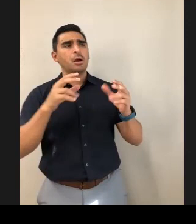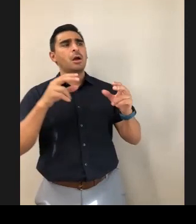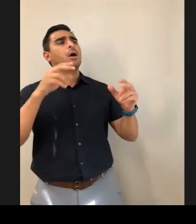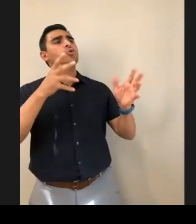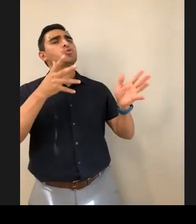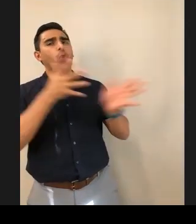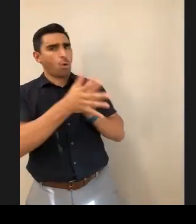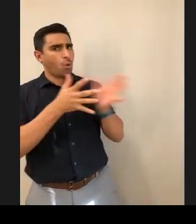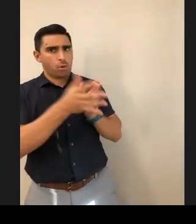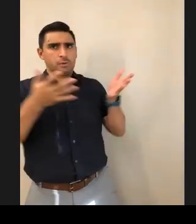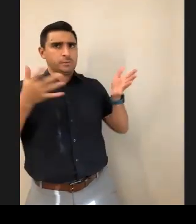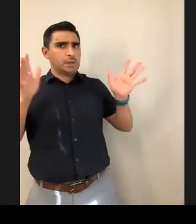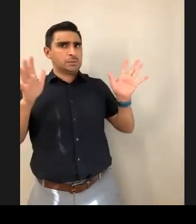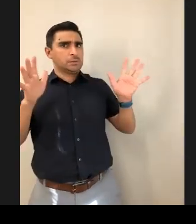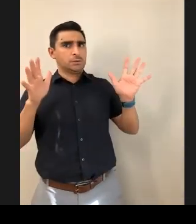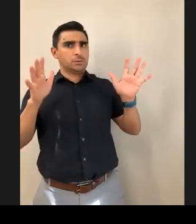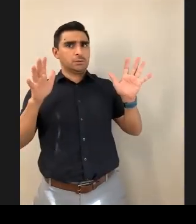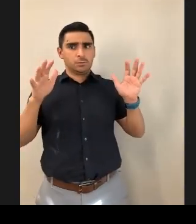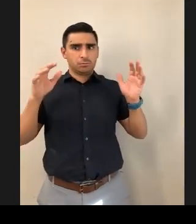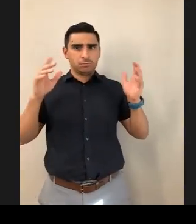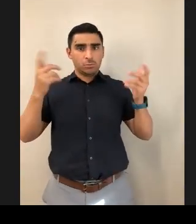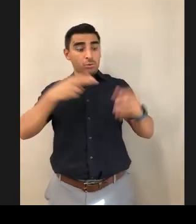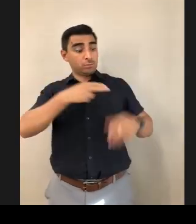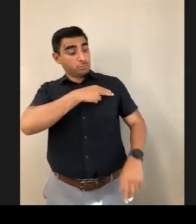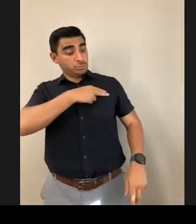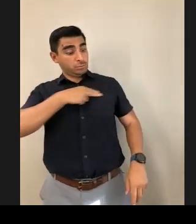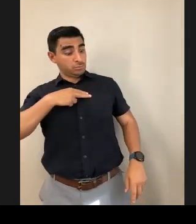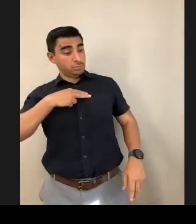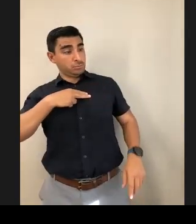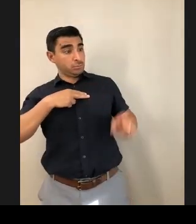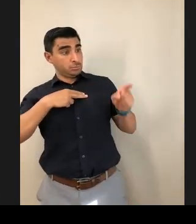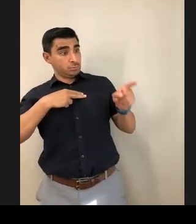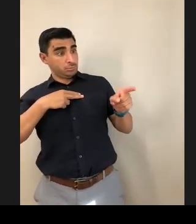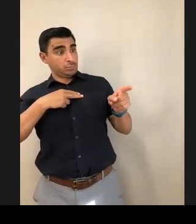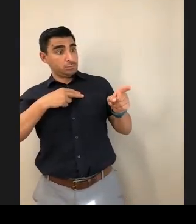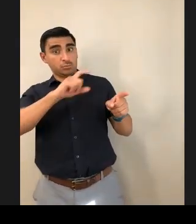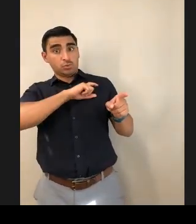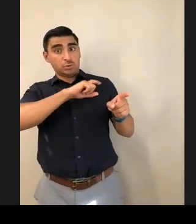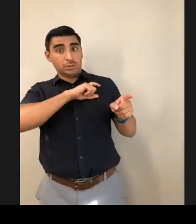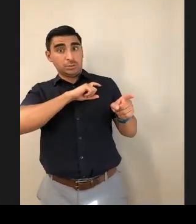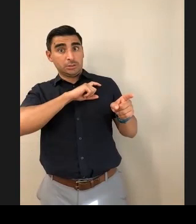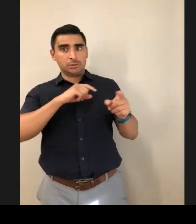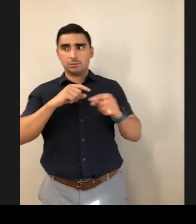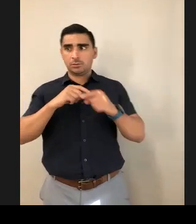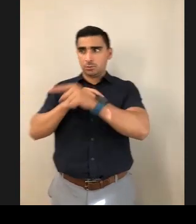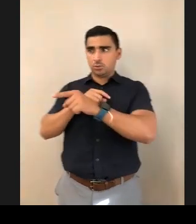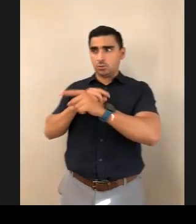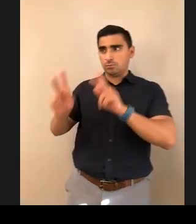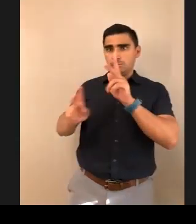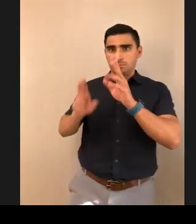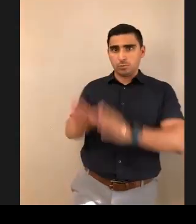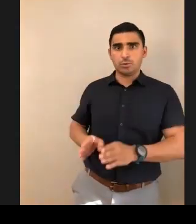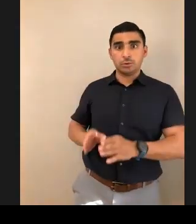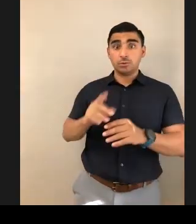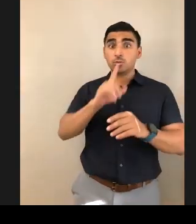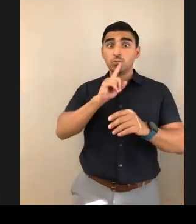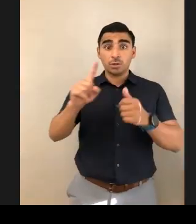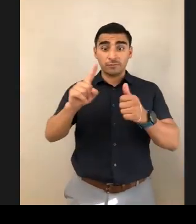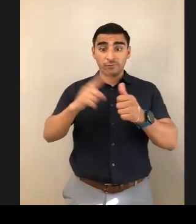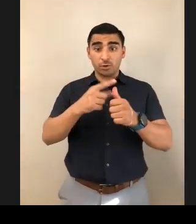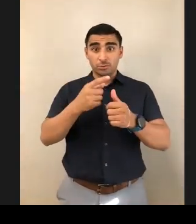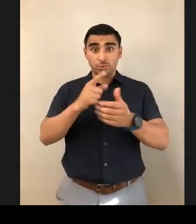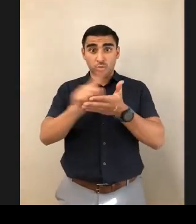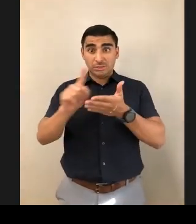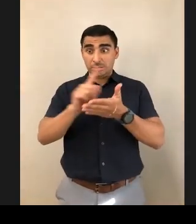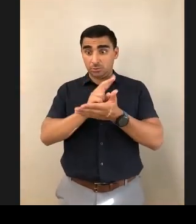ellos, empiezas a hablar. Entonces, porque las personas no están usando su gafet con el